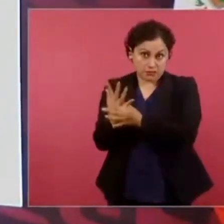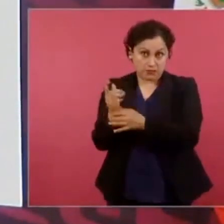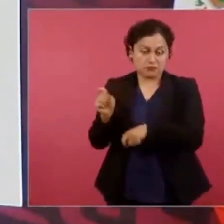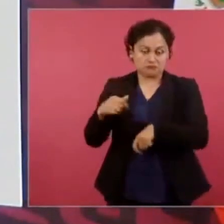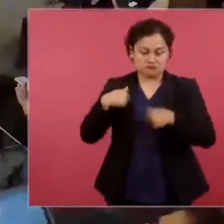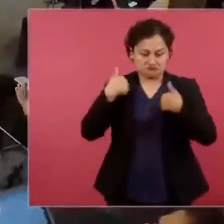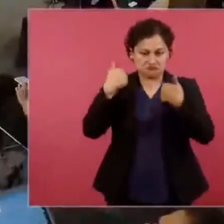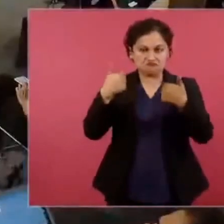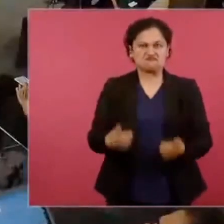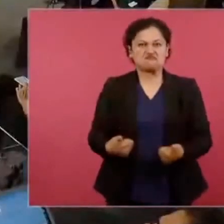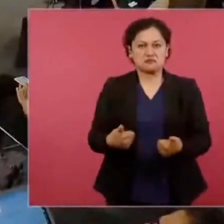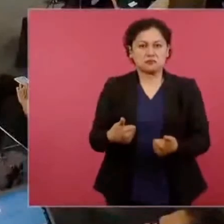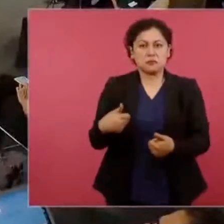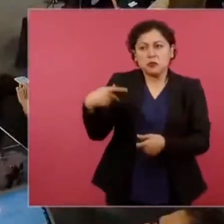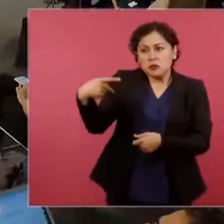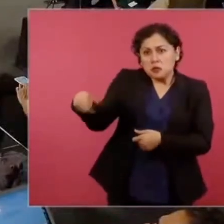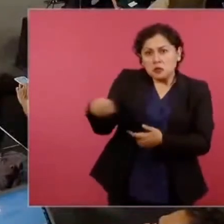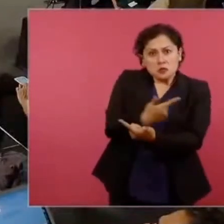Pero ¿cómo